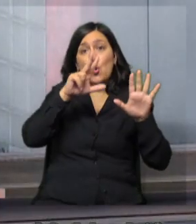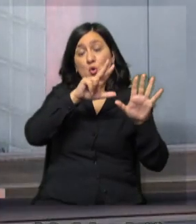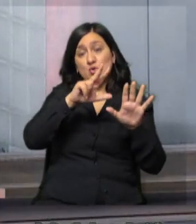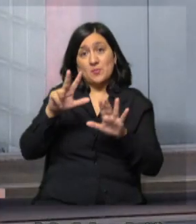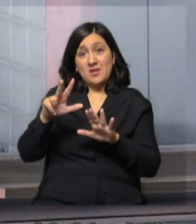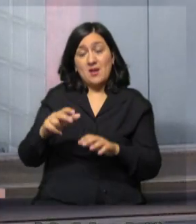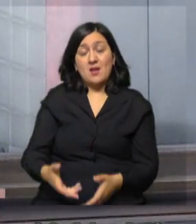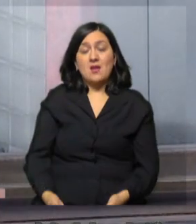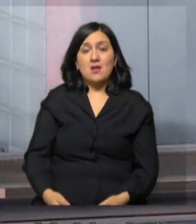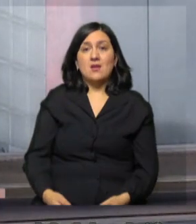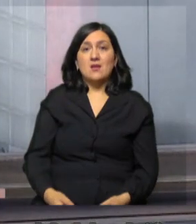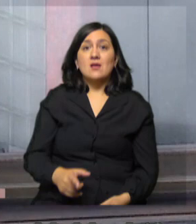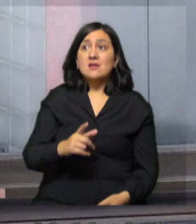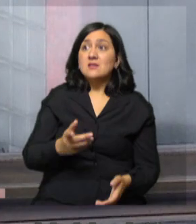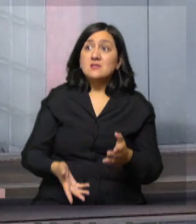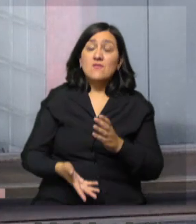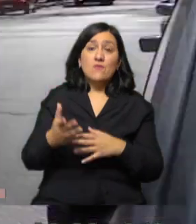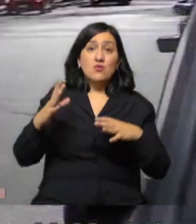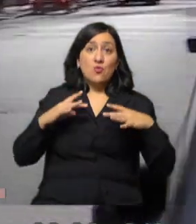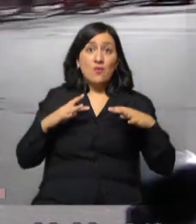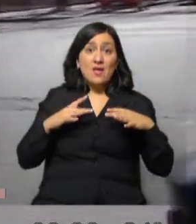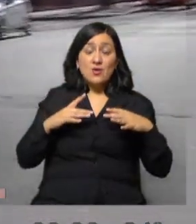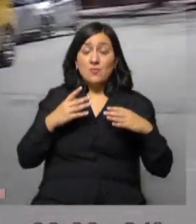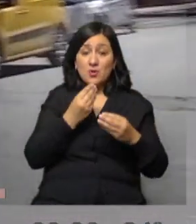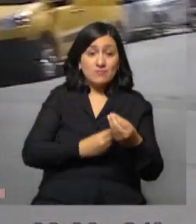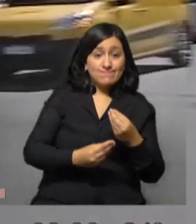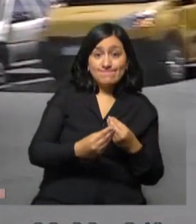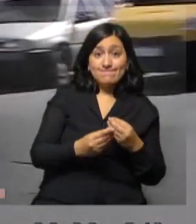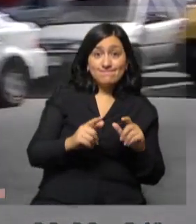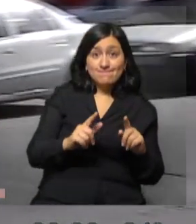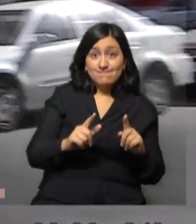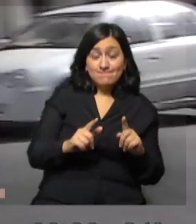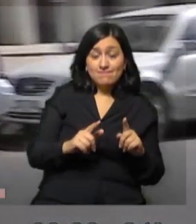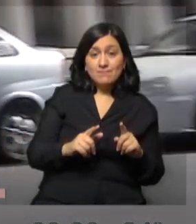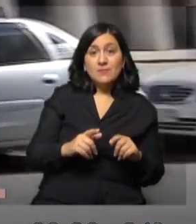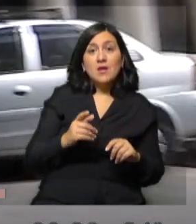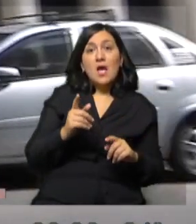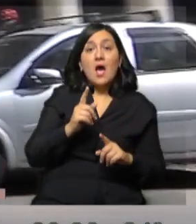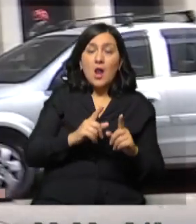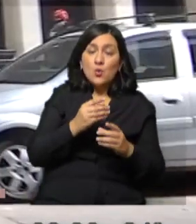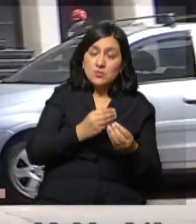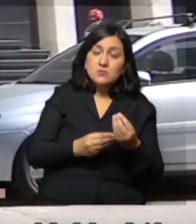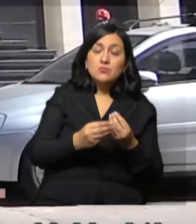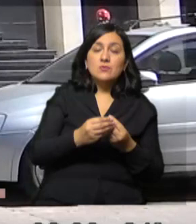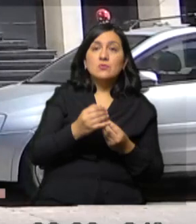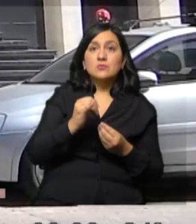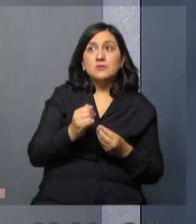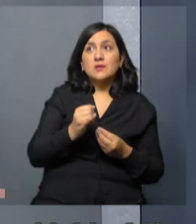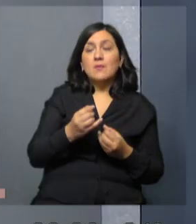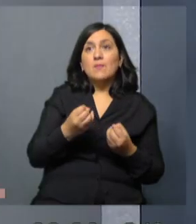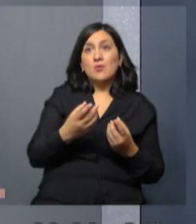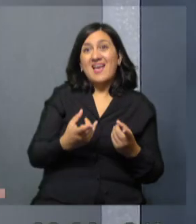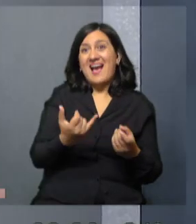se repuso ningún... Se repusieron al igual, porque, bueno, obviamente que hay